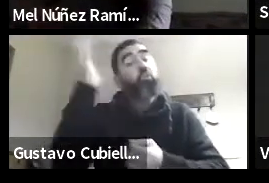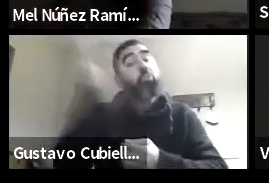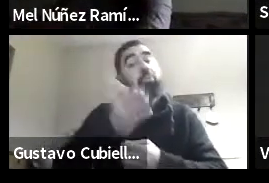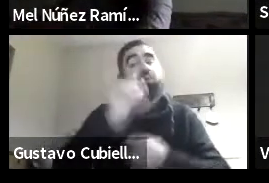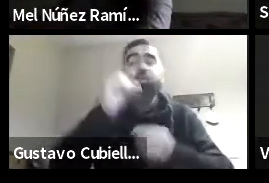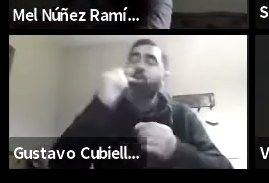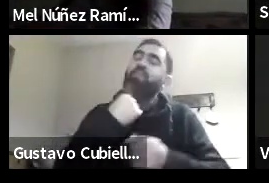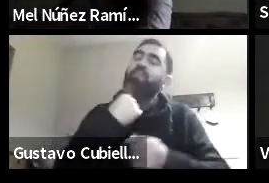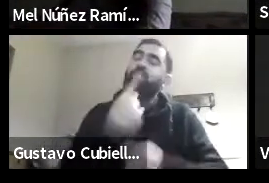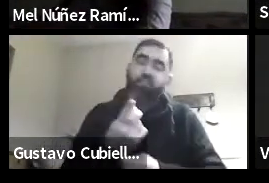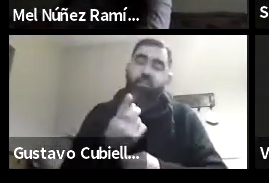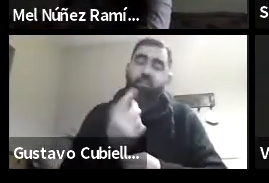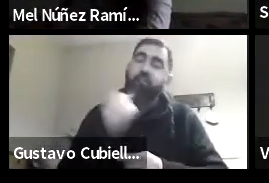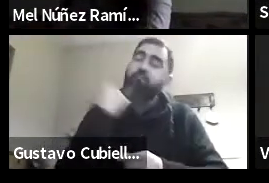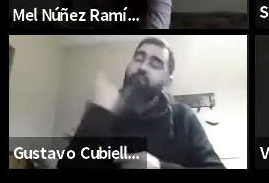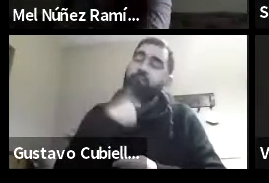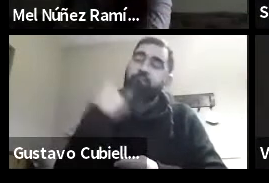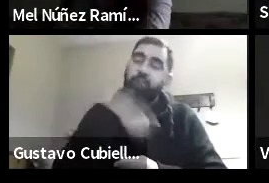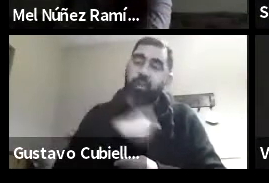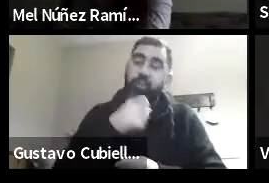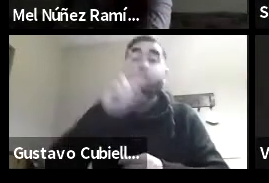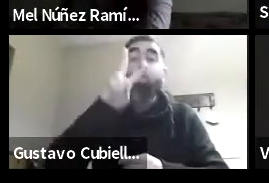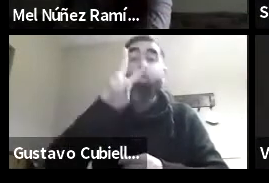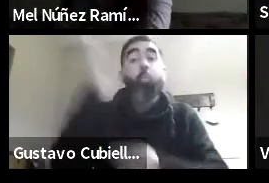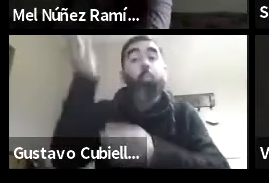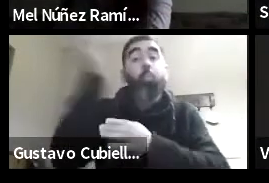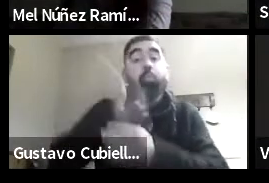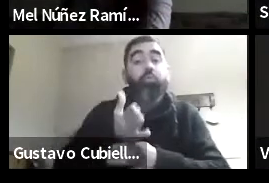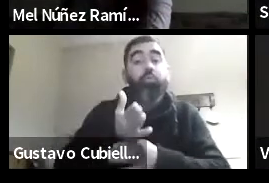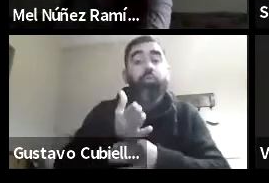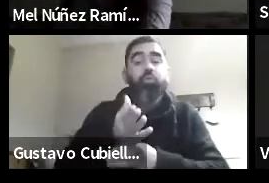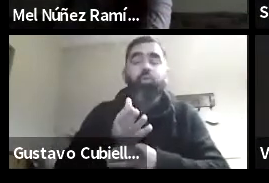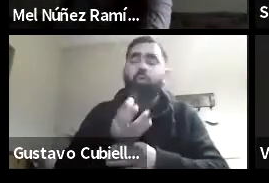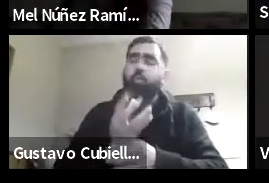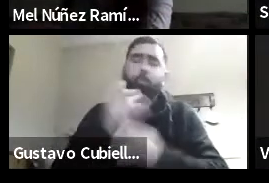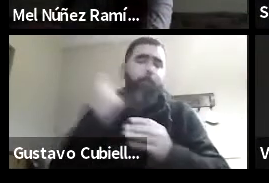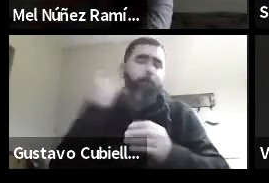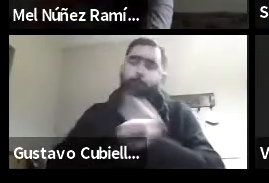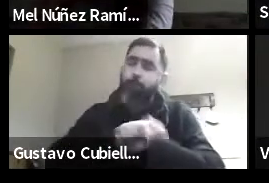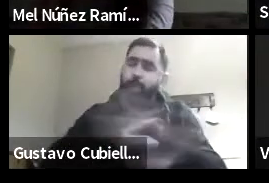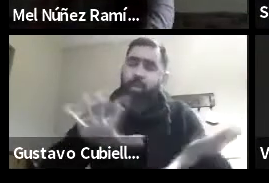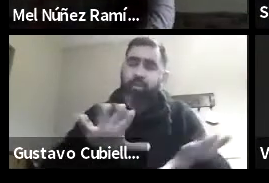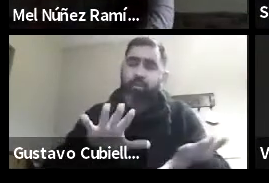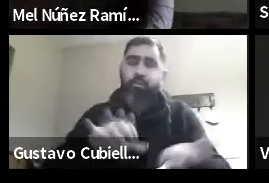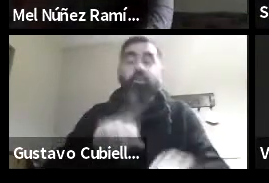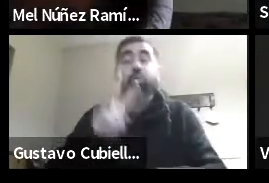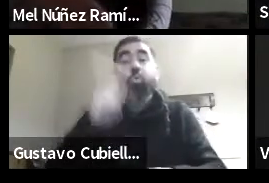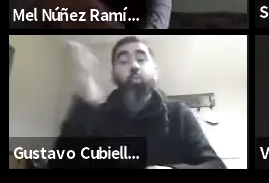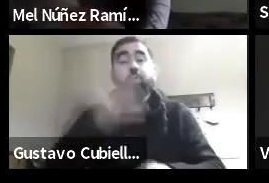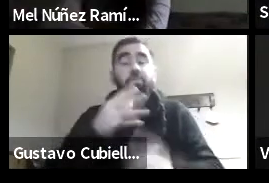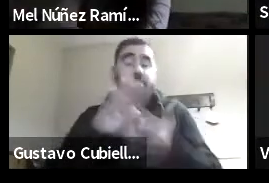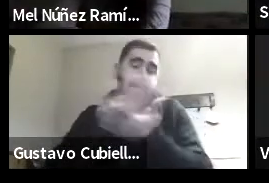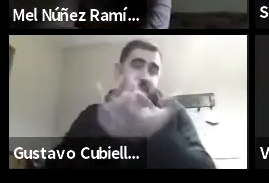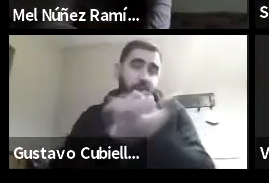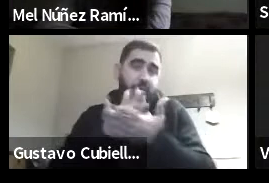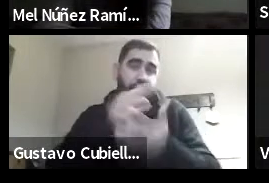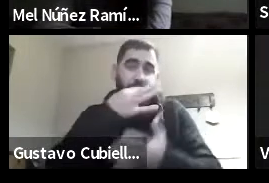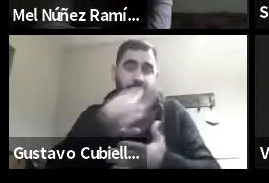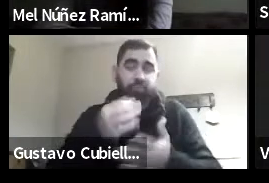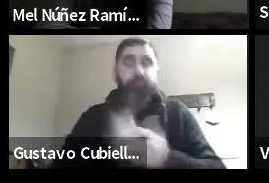escaso, un 2% muy escaso y un 2% nulo.